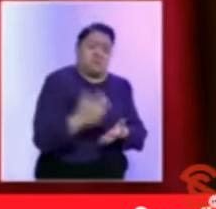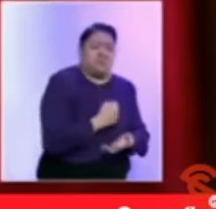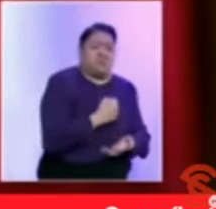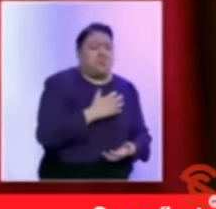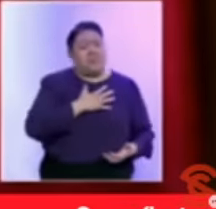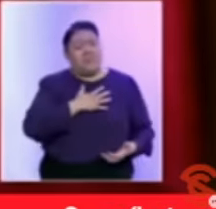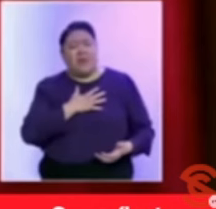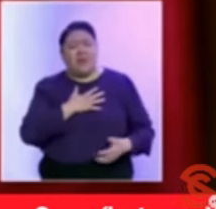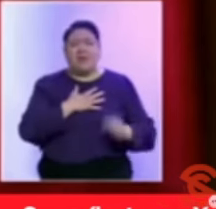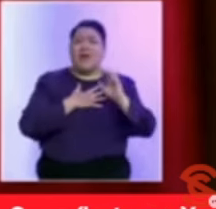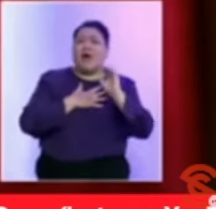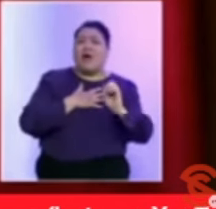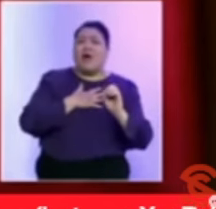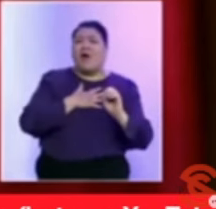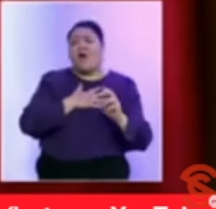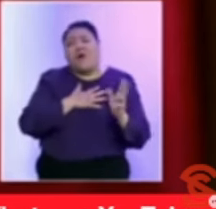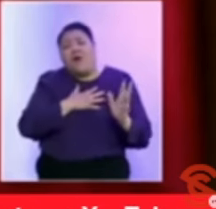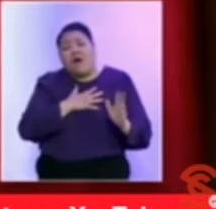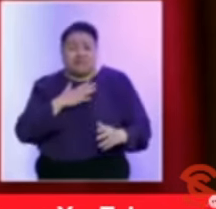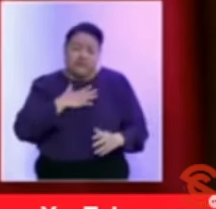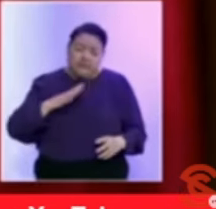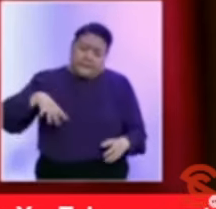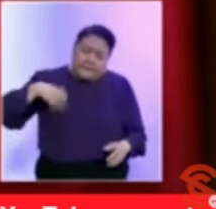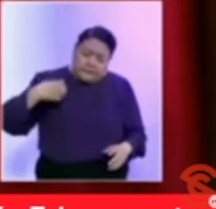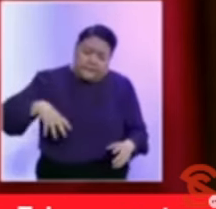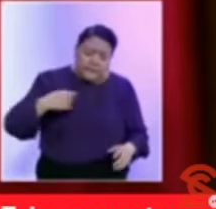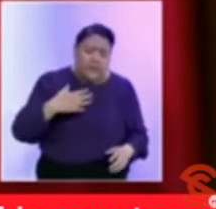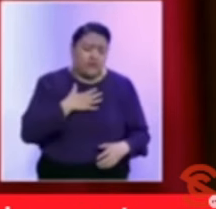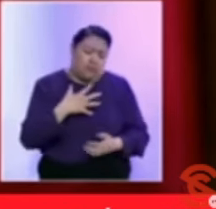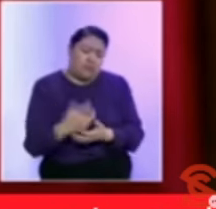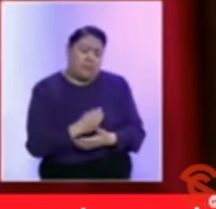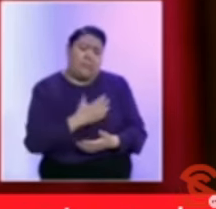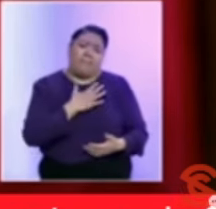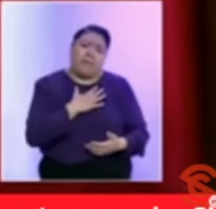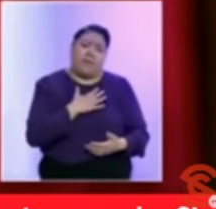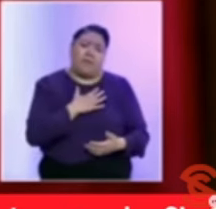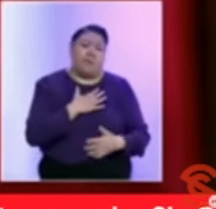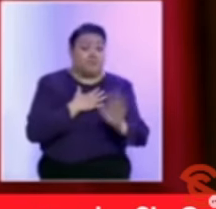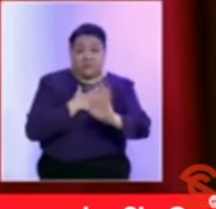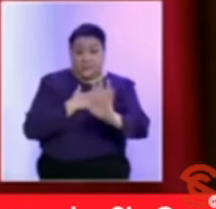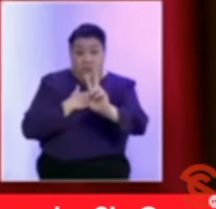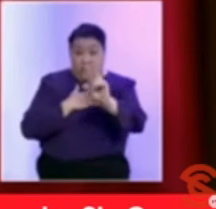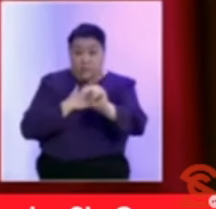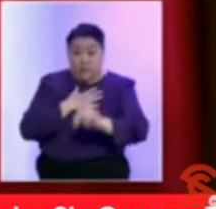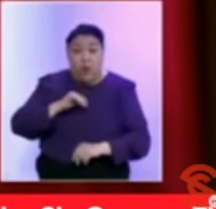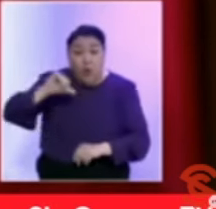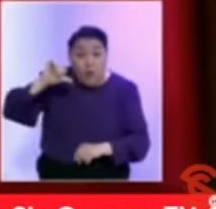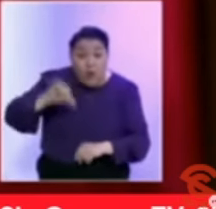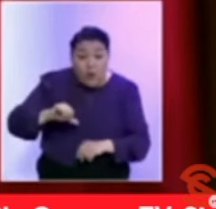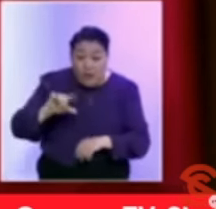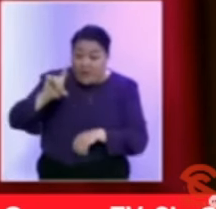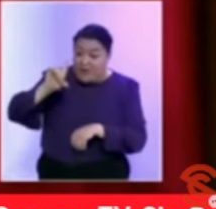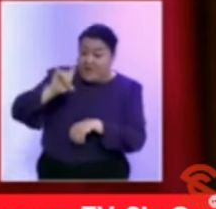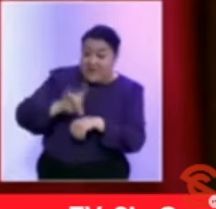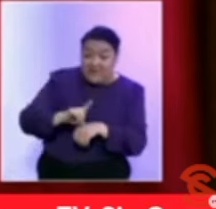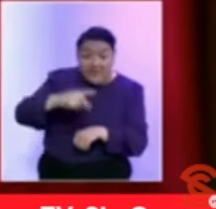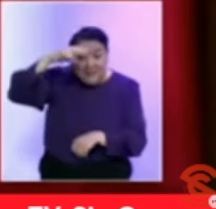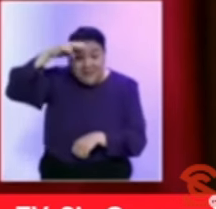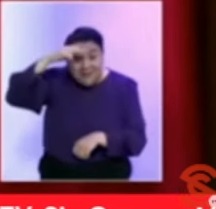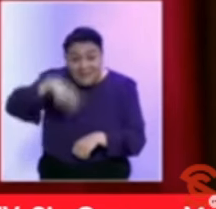o como el esfuerzo personal el día de hoy marca en la hisoria de